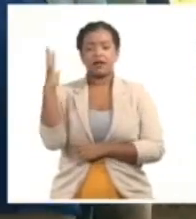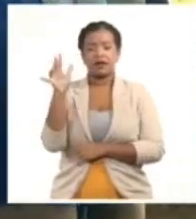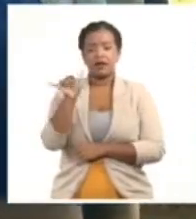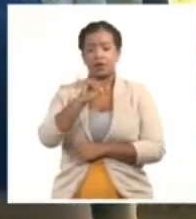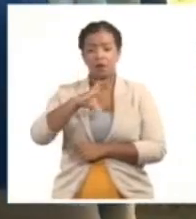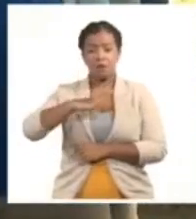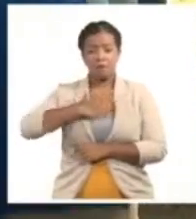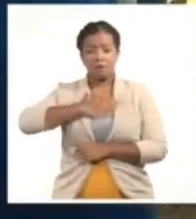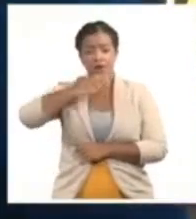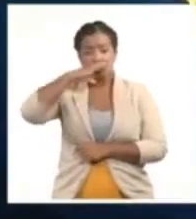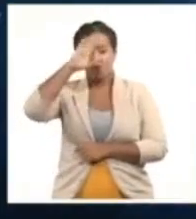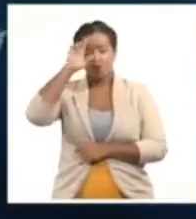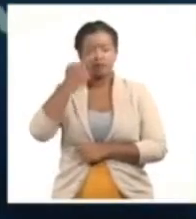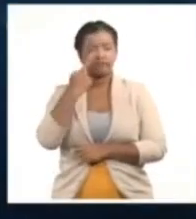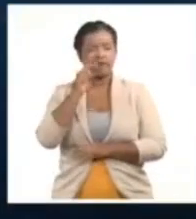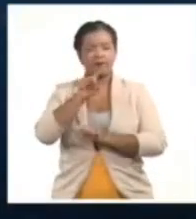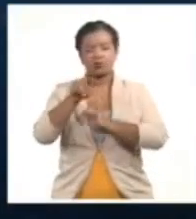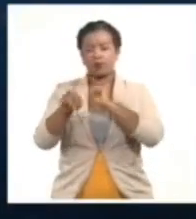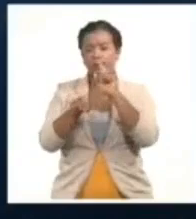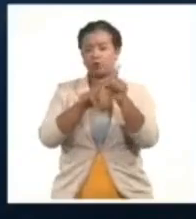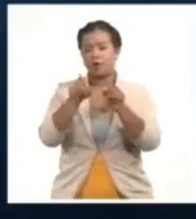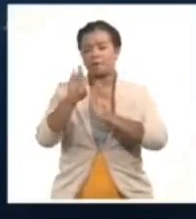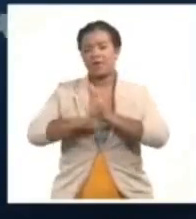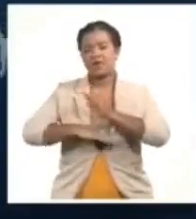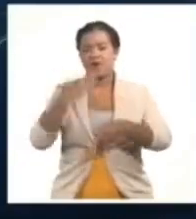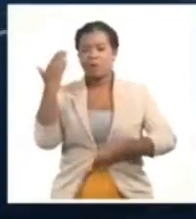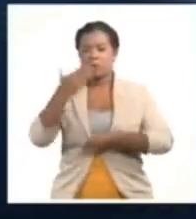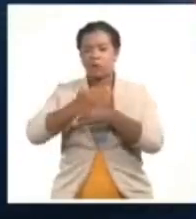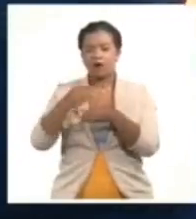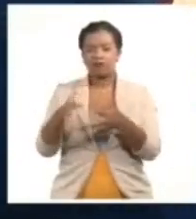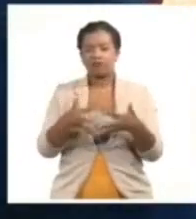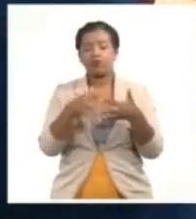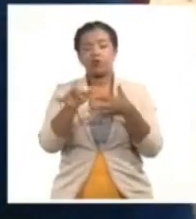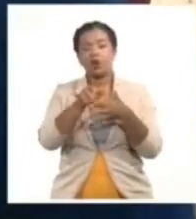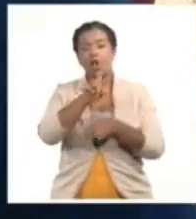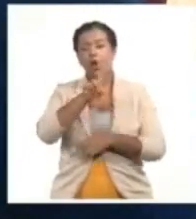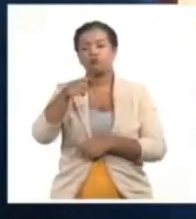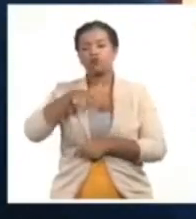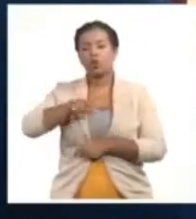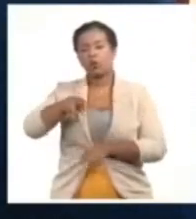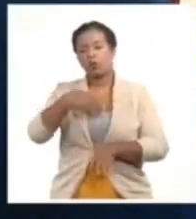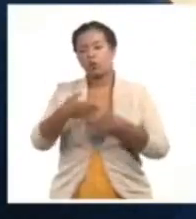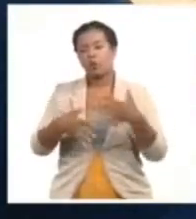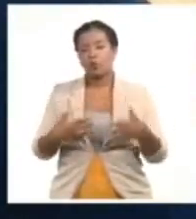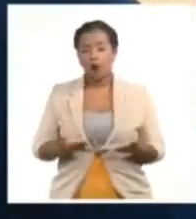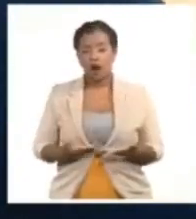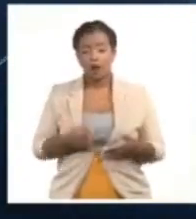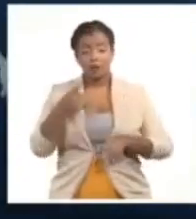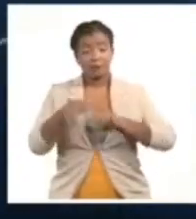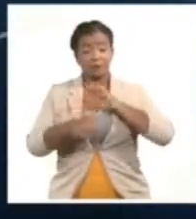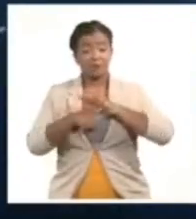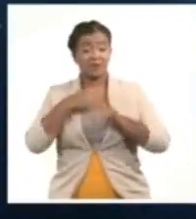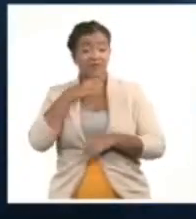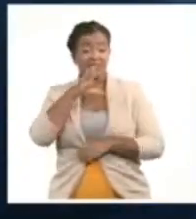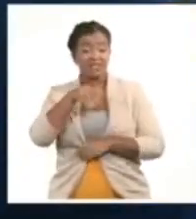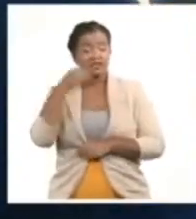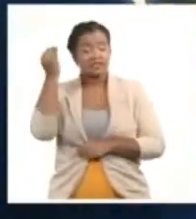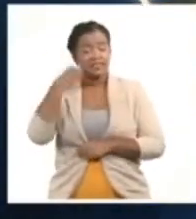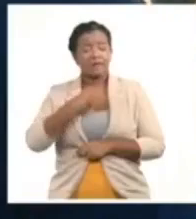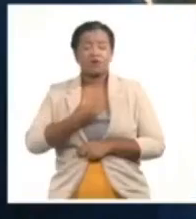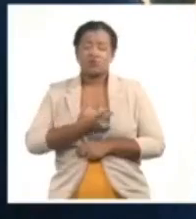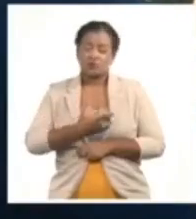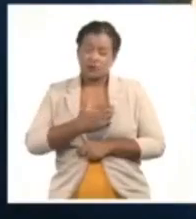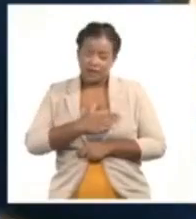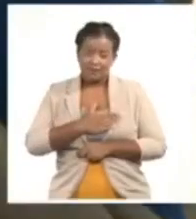los eeuu y la construcción de un discurso errado sobre el 11 de julio al respecto el mandatario aseguró que a pesar de lo doloroso de